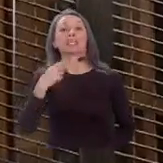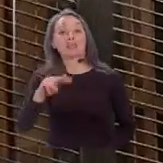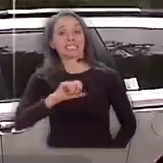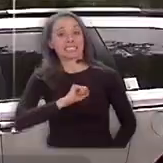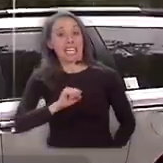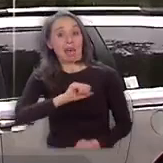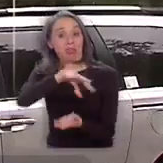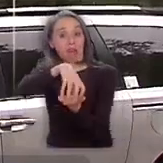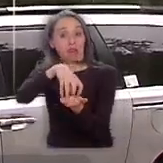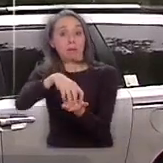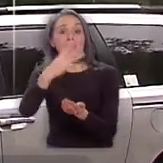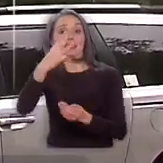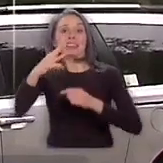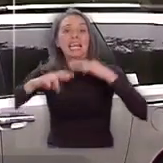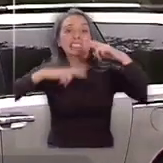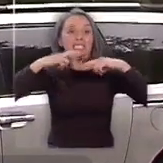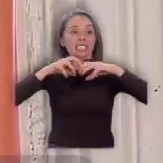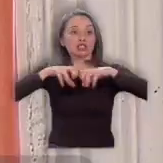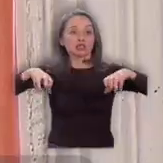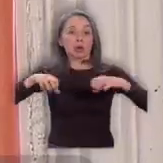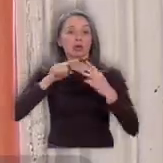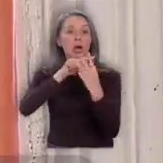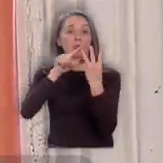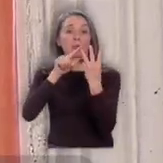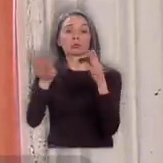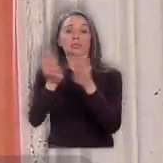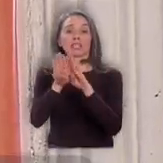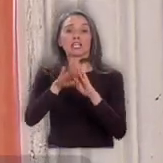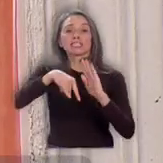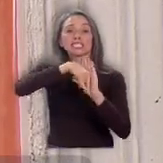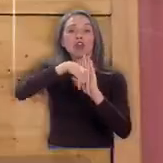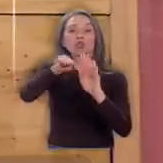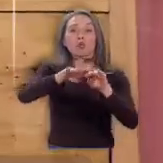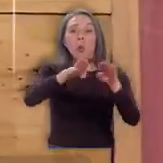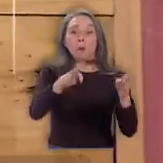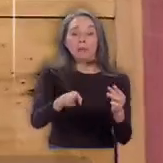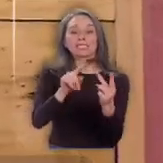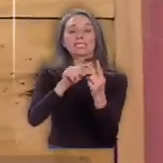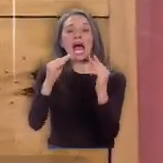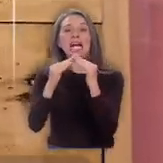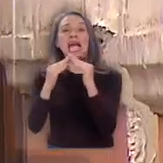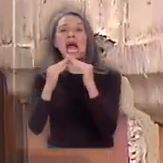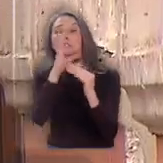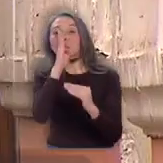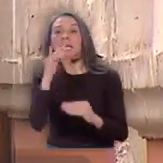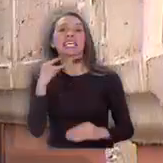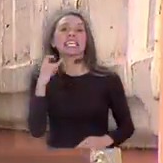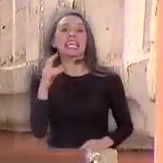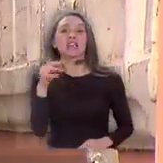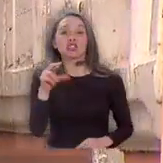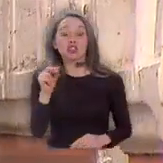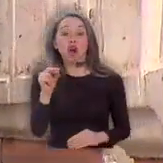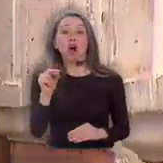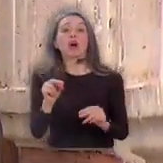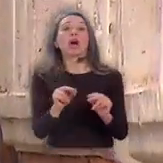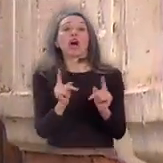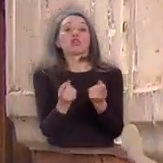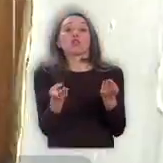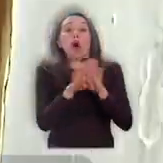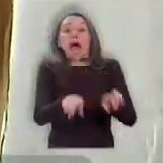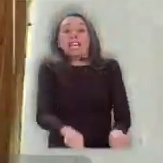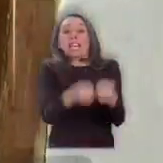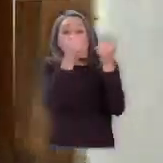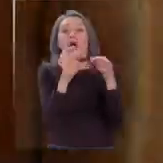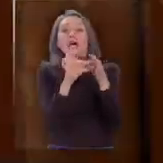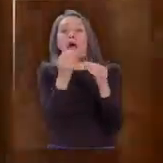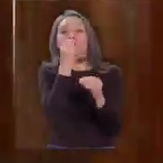restaurantes. Hoy la trova ya no existe, Chiloé en tu mesa y Casa Quiltro se mantienen a flote gracias al delivery. Mauricio es profesor de